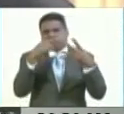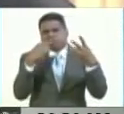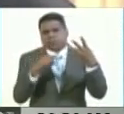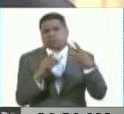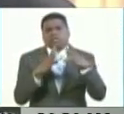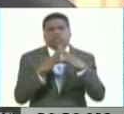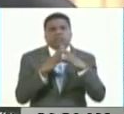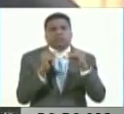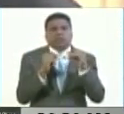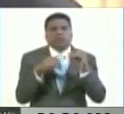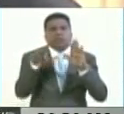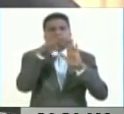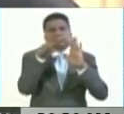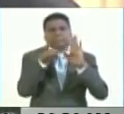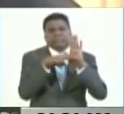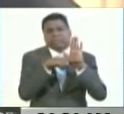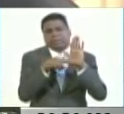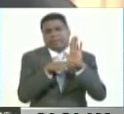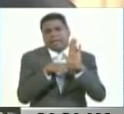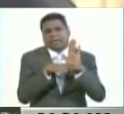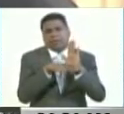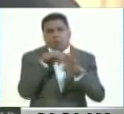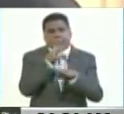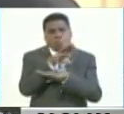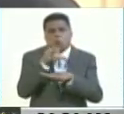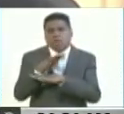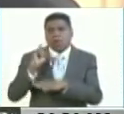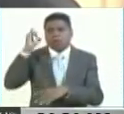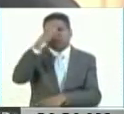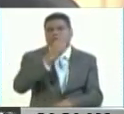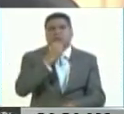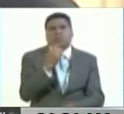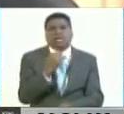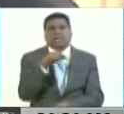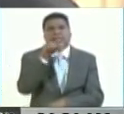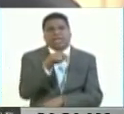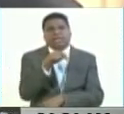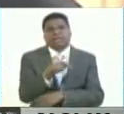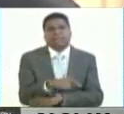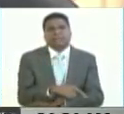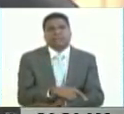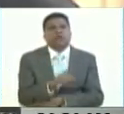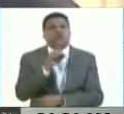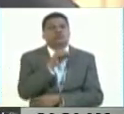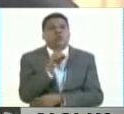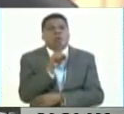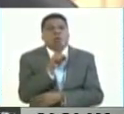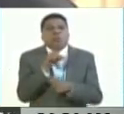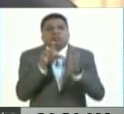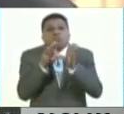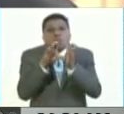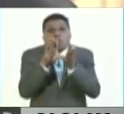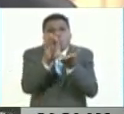de seguridad que tengan y a quiénes son los que van a atacar. En este caso no es un hackeo lo que se está haciendo